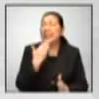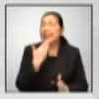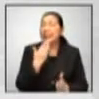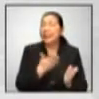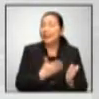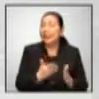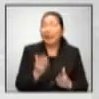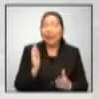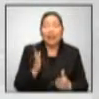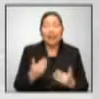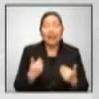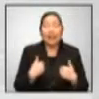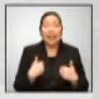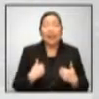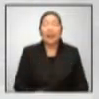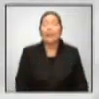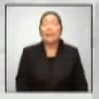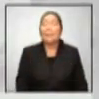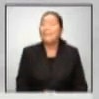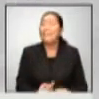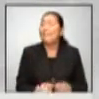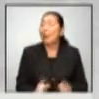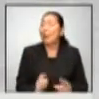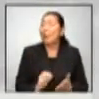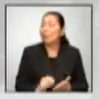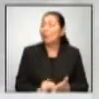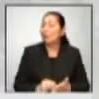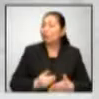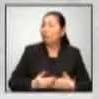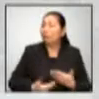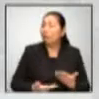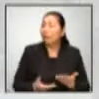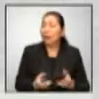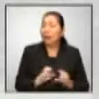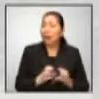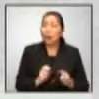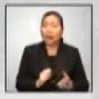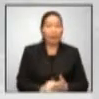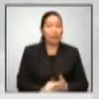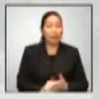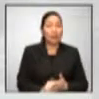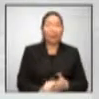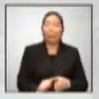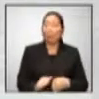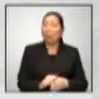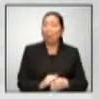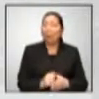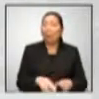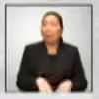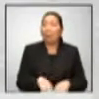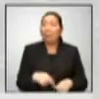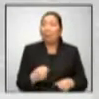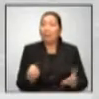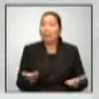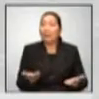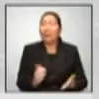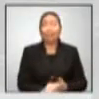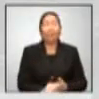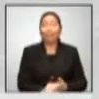determinar las sanciones correspondientes, pero más allá de este concurso se ha prácticamente destapado